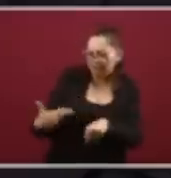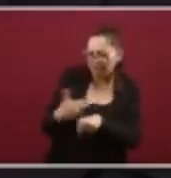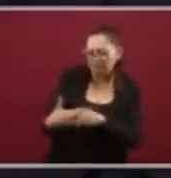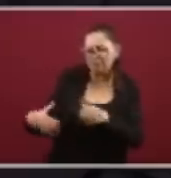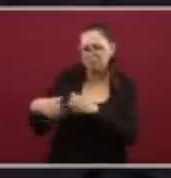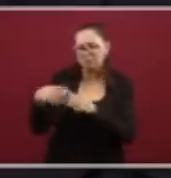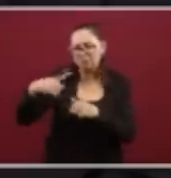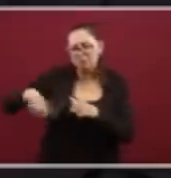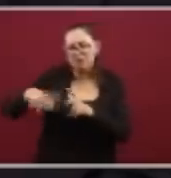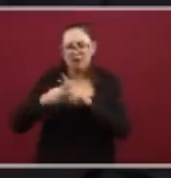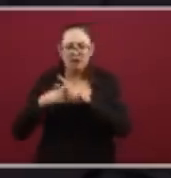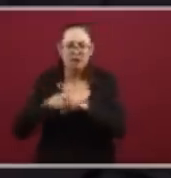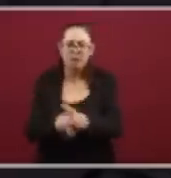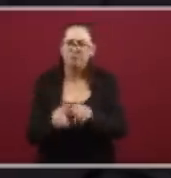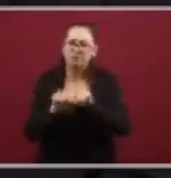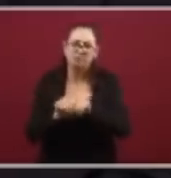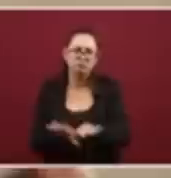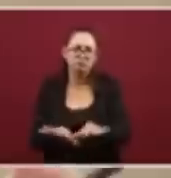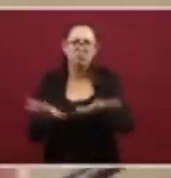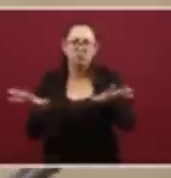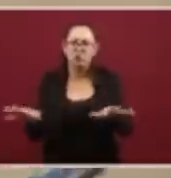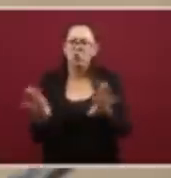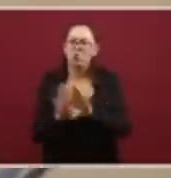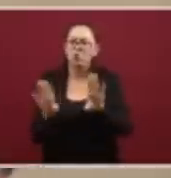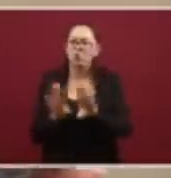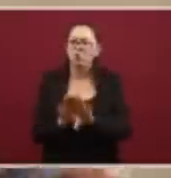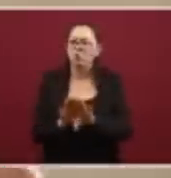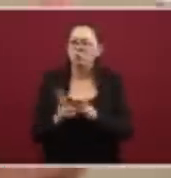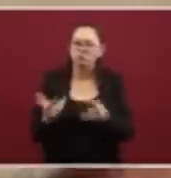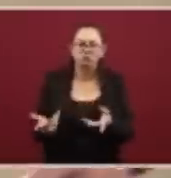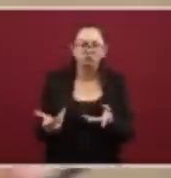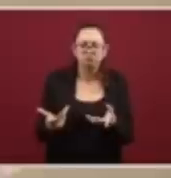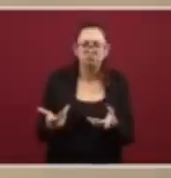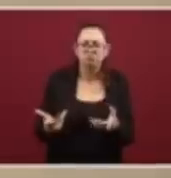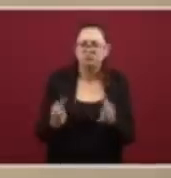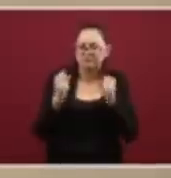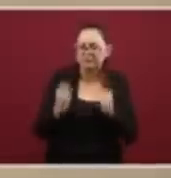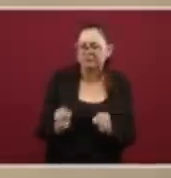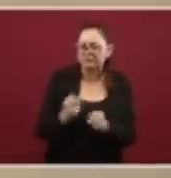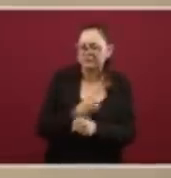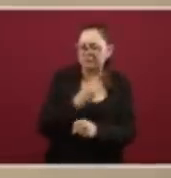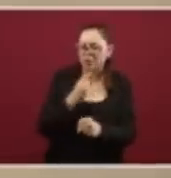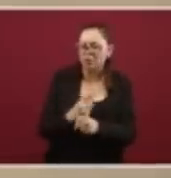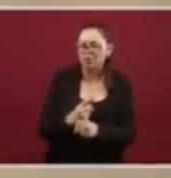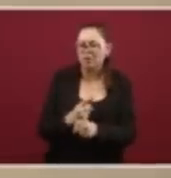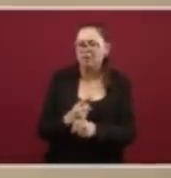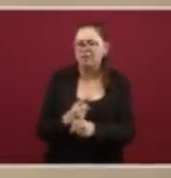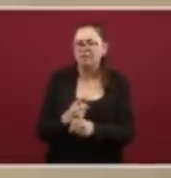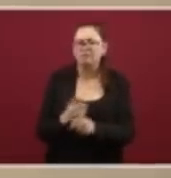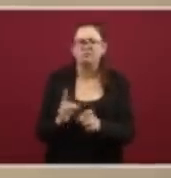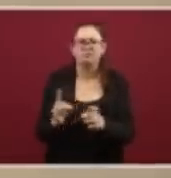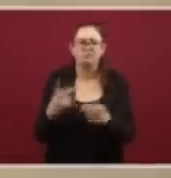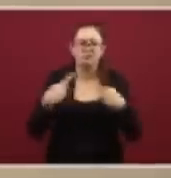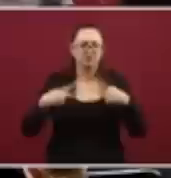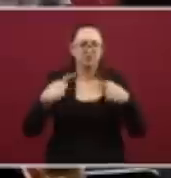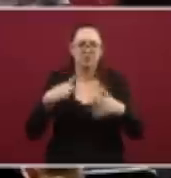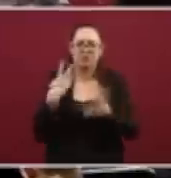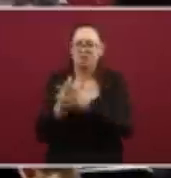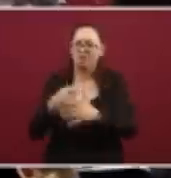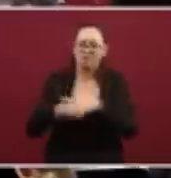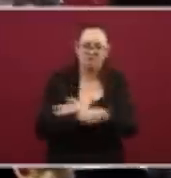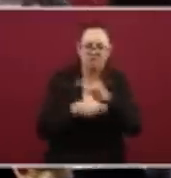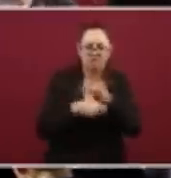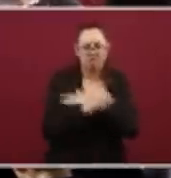la primera generación de los elementos de hablando de este tema de seguridad de que se quiere evitar más de este tipo de presos políticos